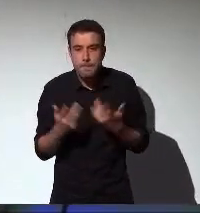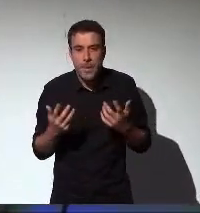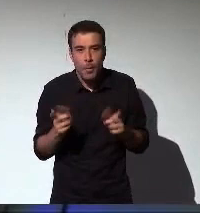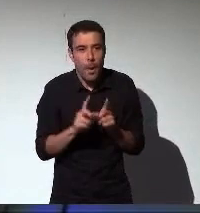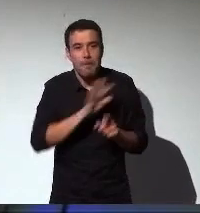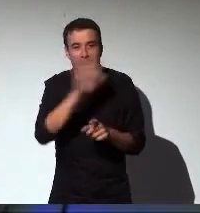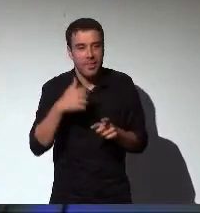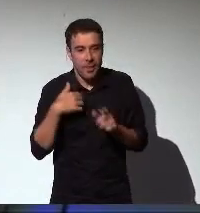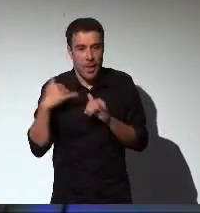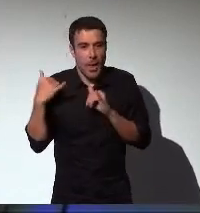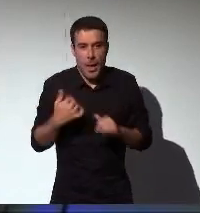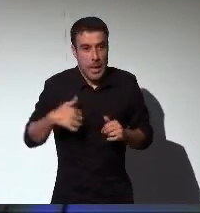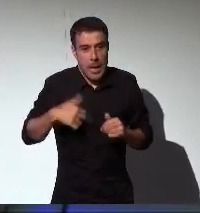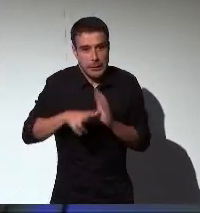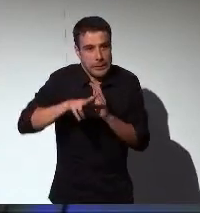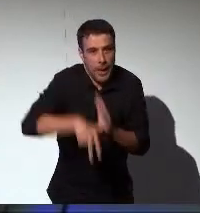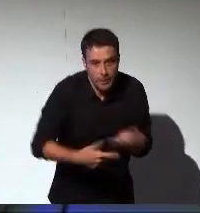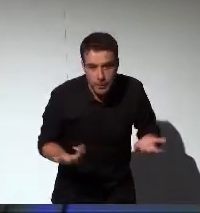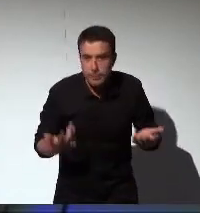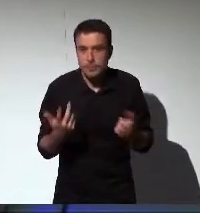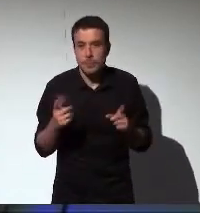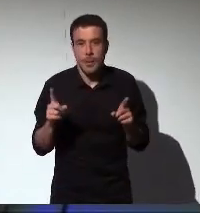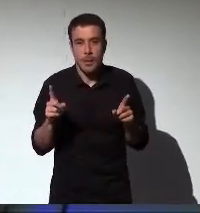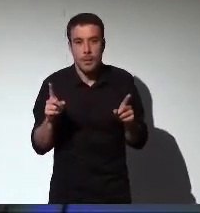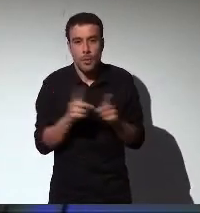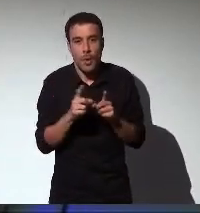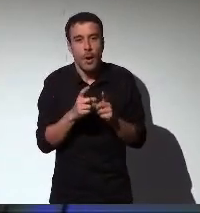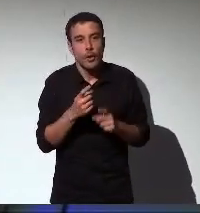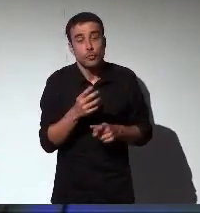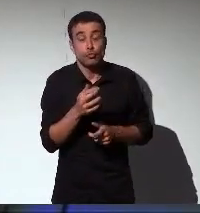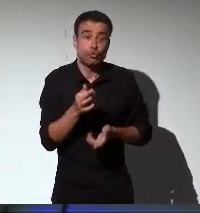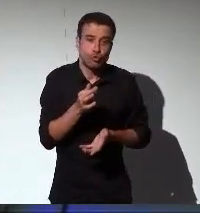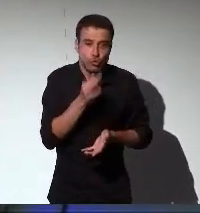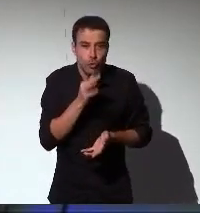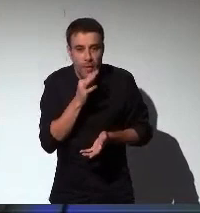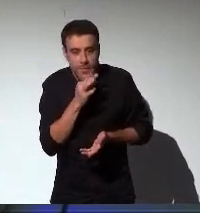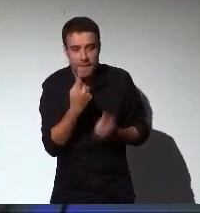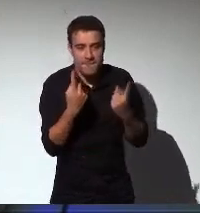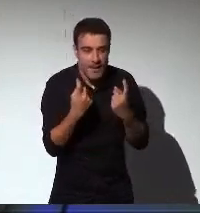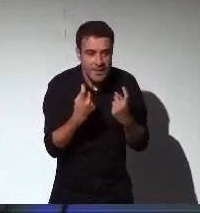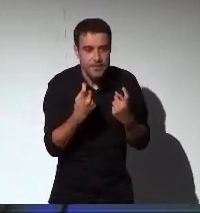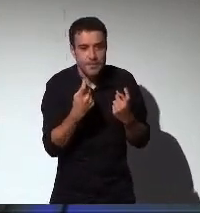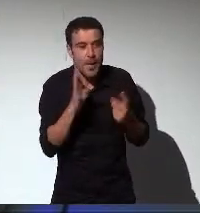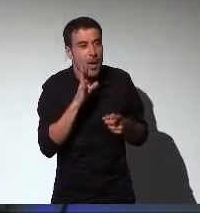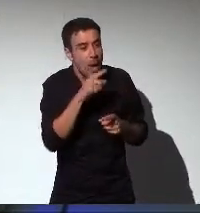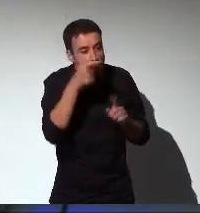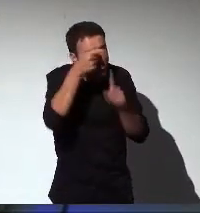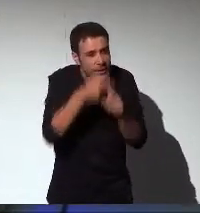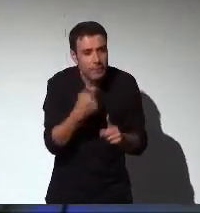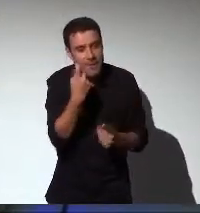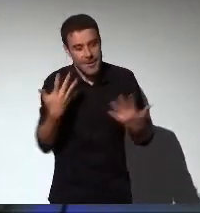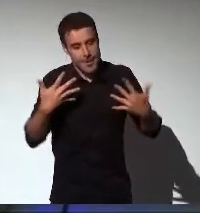llegamos tarde, hemos estado de algún modo aterrizando con estos